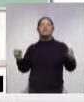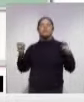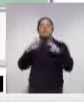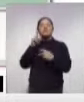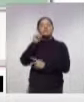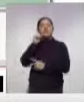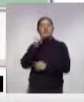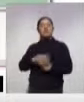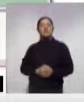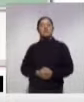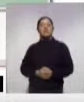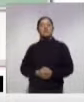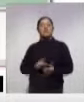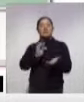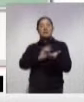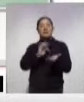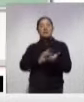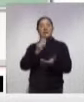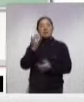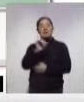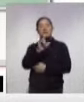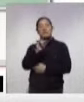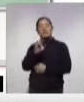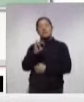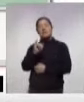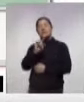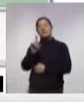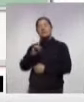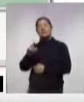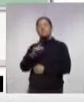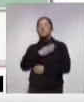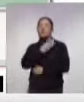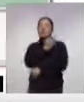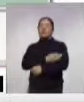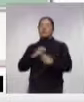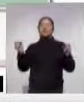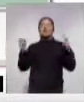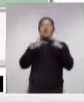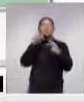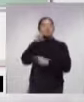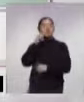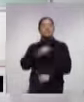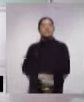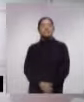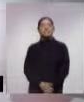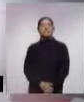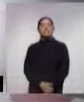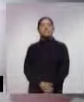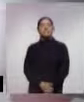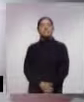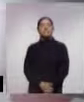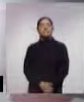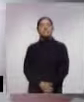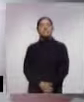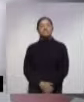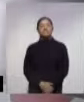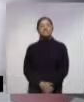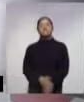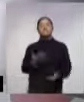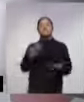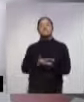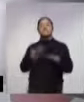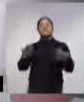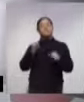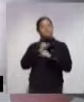mañana. Gracias, Lizeth, que tengas muy buena tarde, nos saludamos el día de mañana. Vamos a